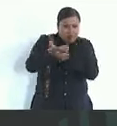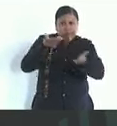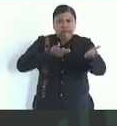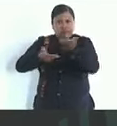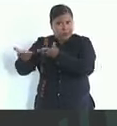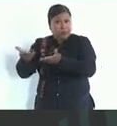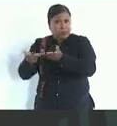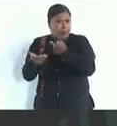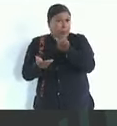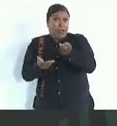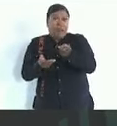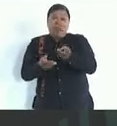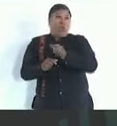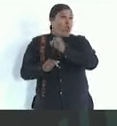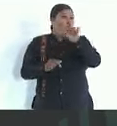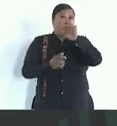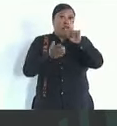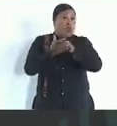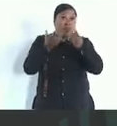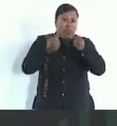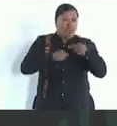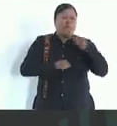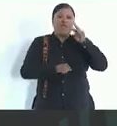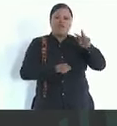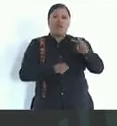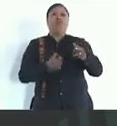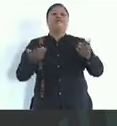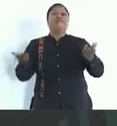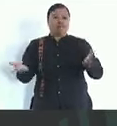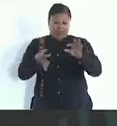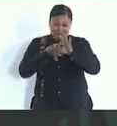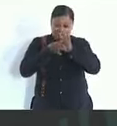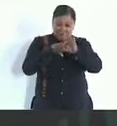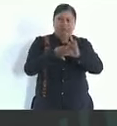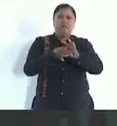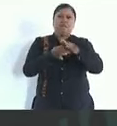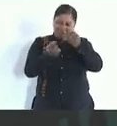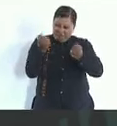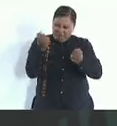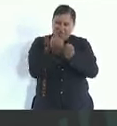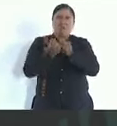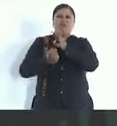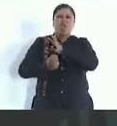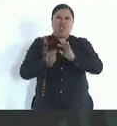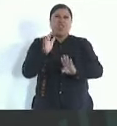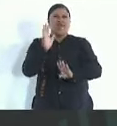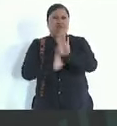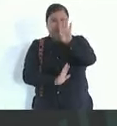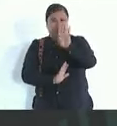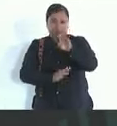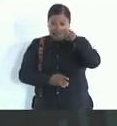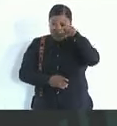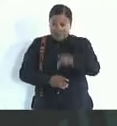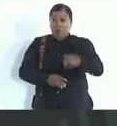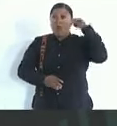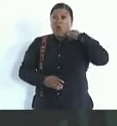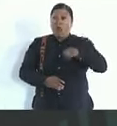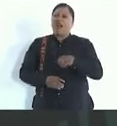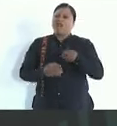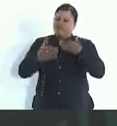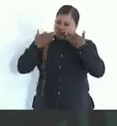más que en ningún otro lado, se comprueba que la unión hace la fuerza. En Oaxaca, hemos sido testigos